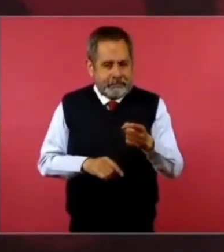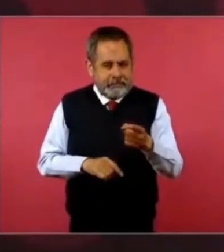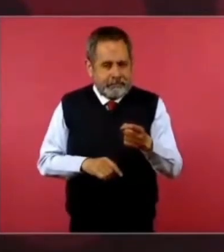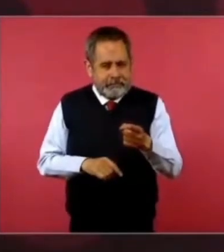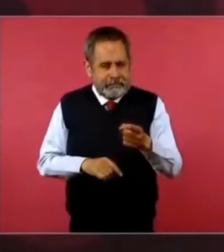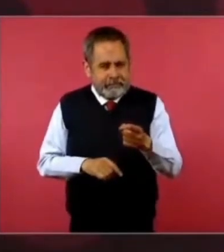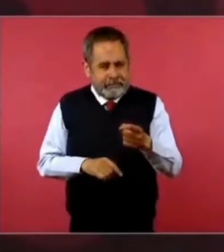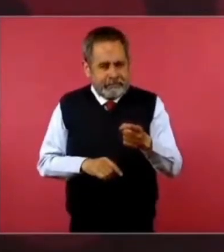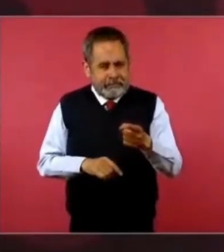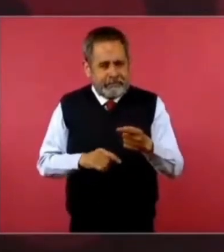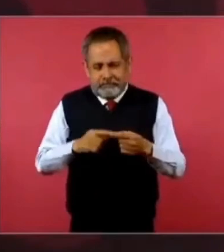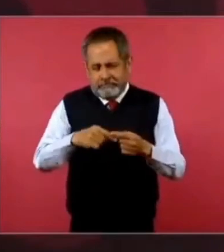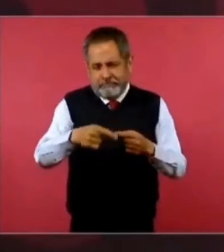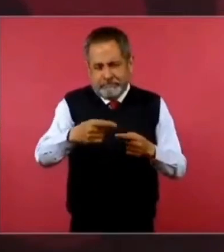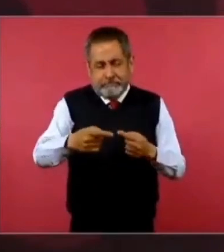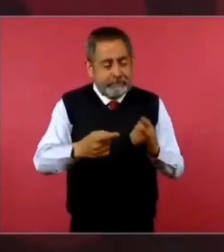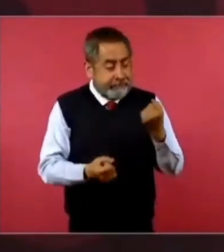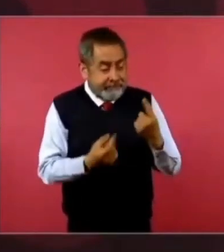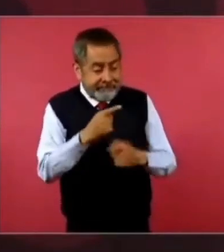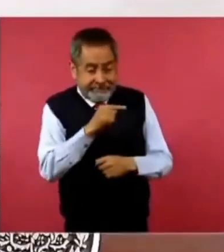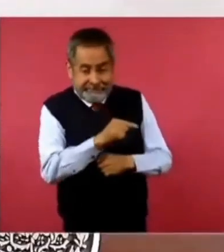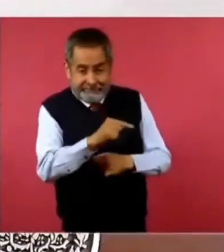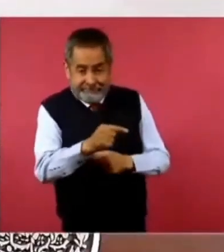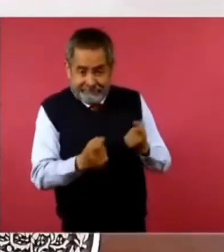algunos de ellos